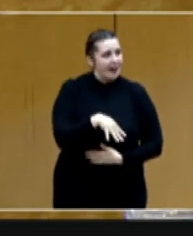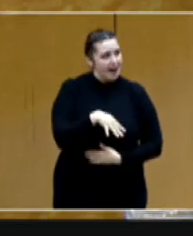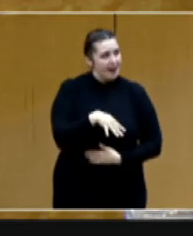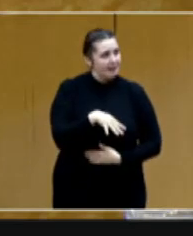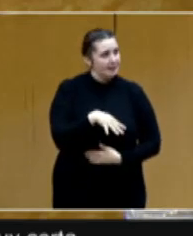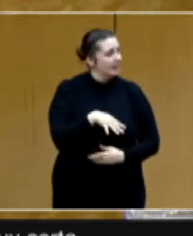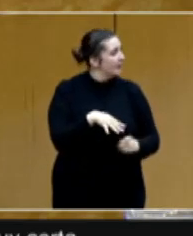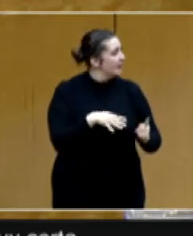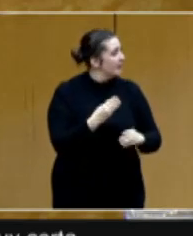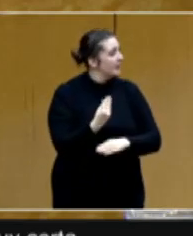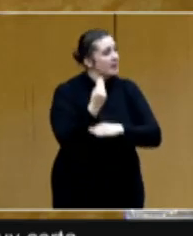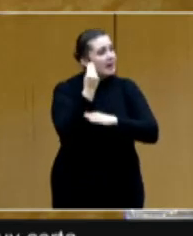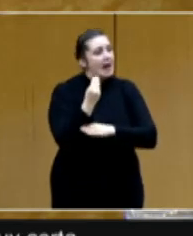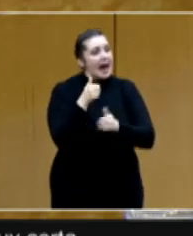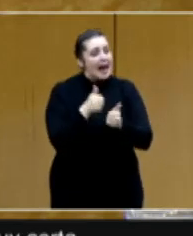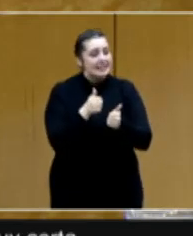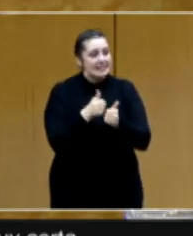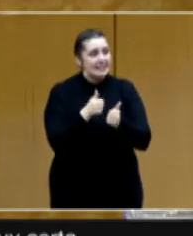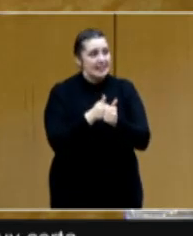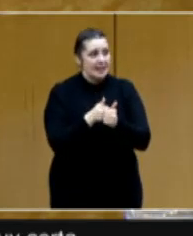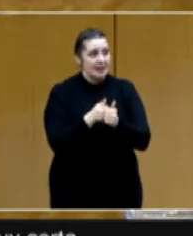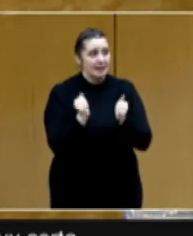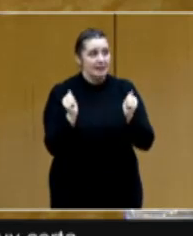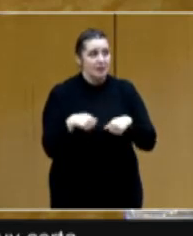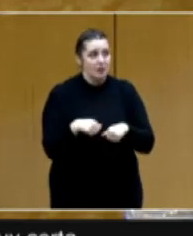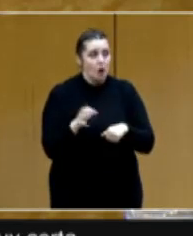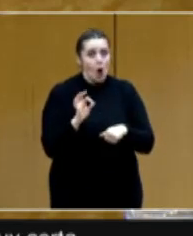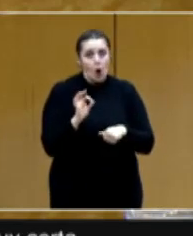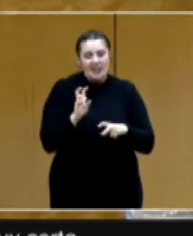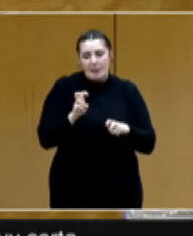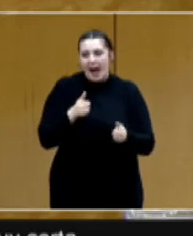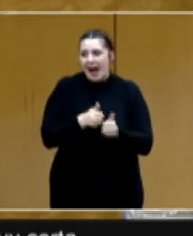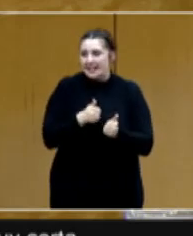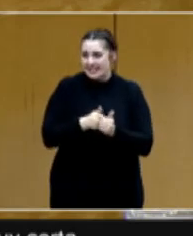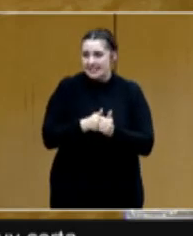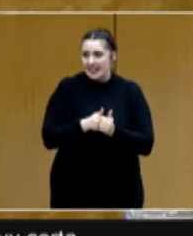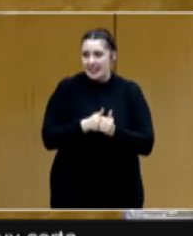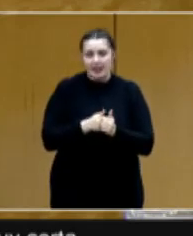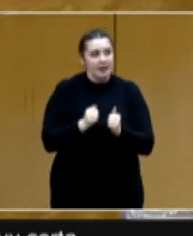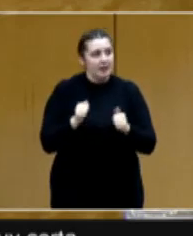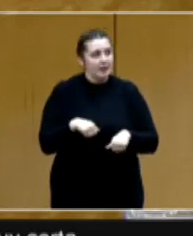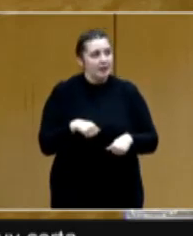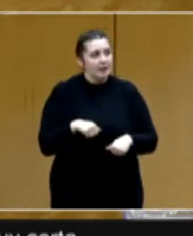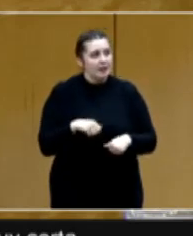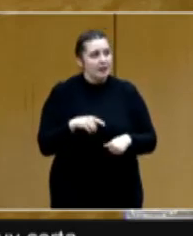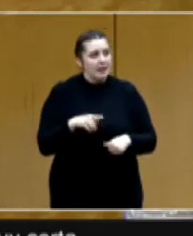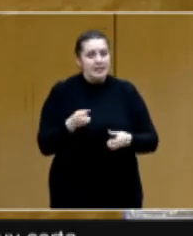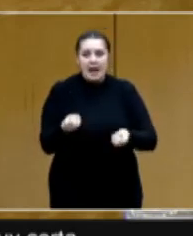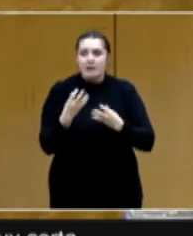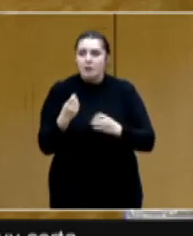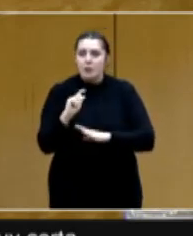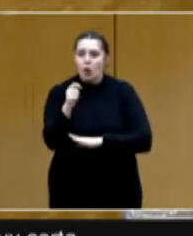asistencial vale o la asistencia vale Dónde se puede conseguir esa información